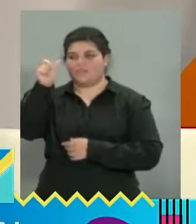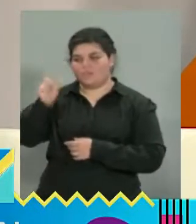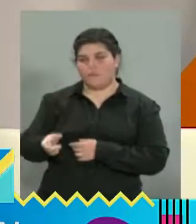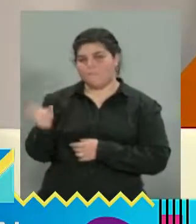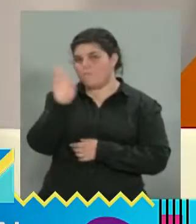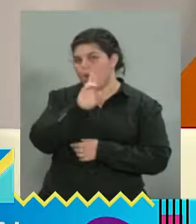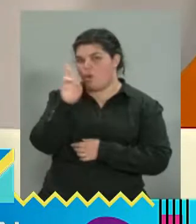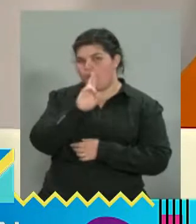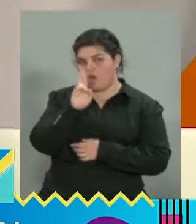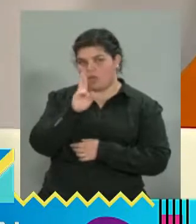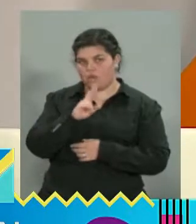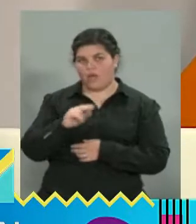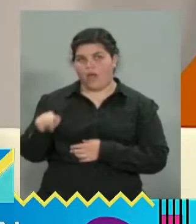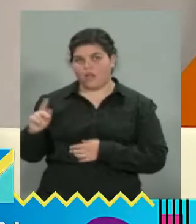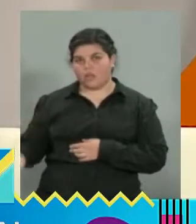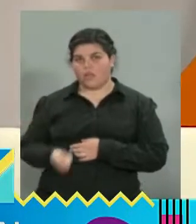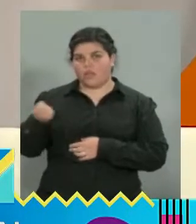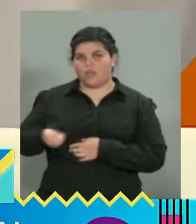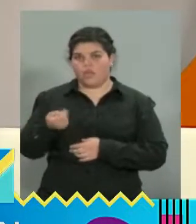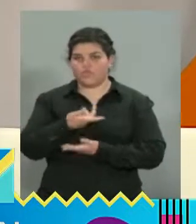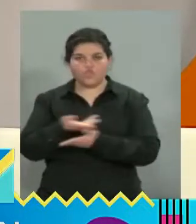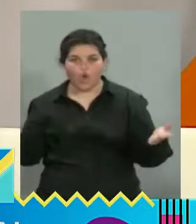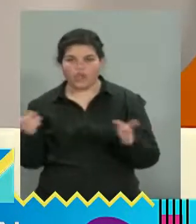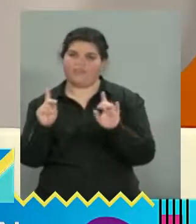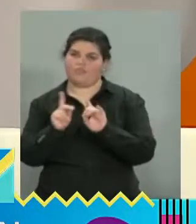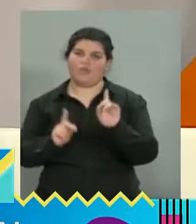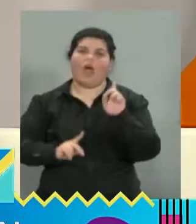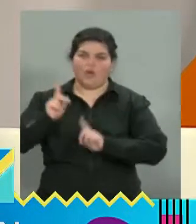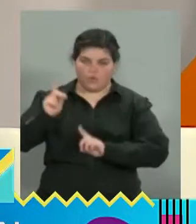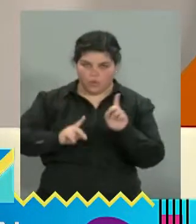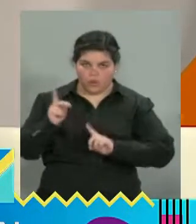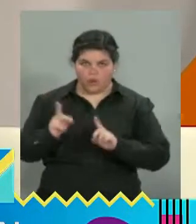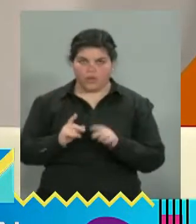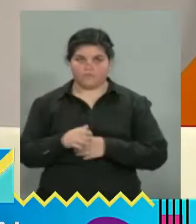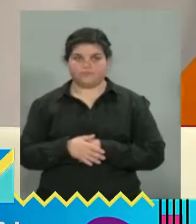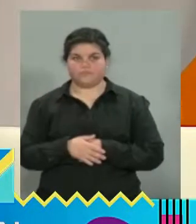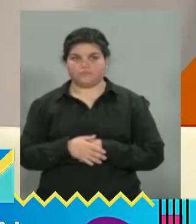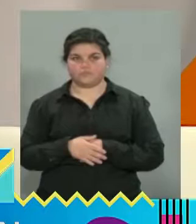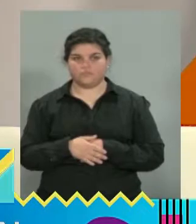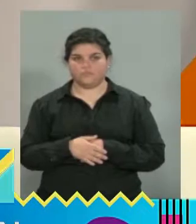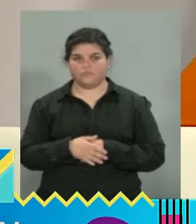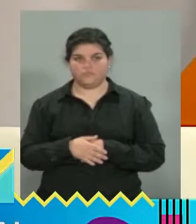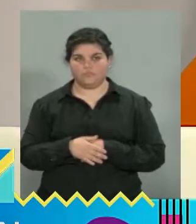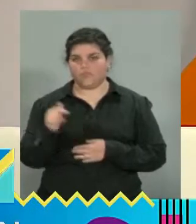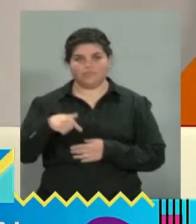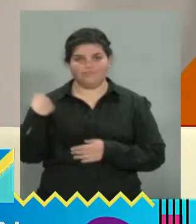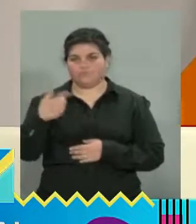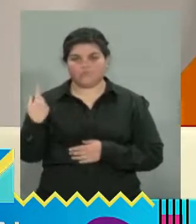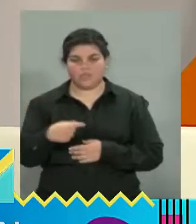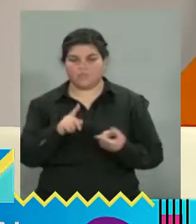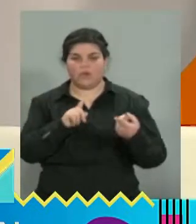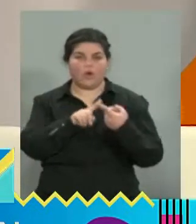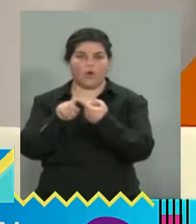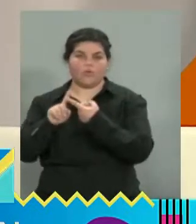del trabajo sexual, por supuesto no a todas. cuento una anécdota, día a día uno tiene contacto.